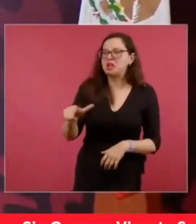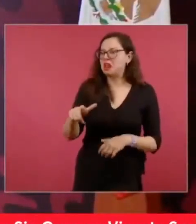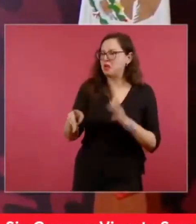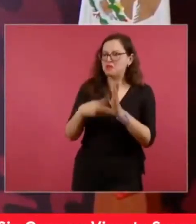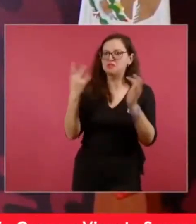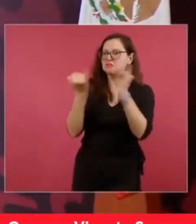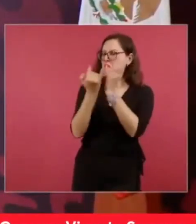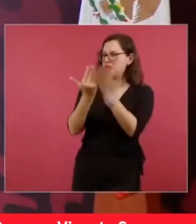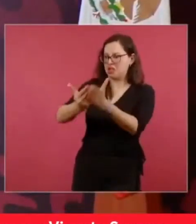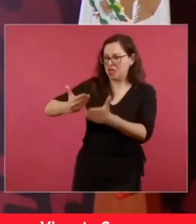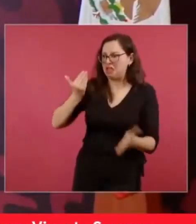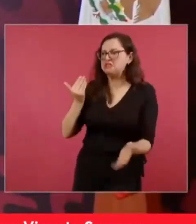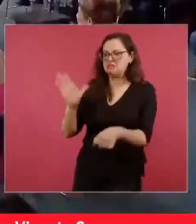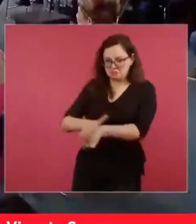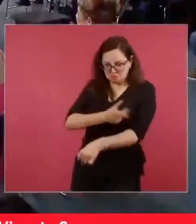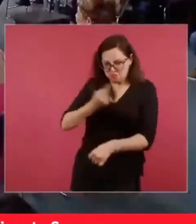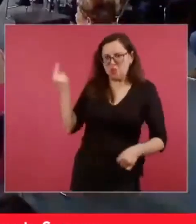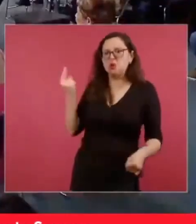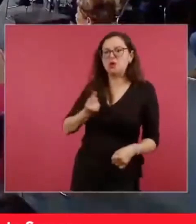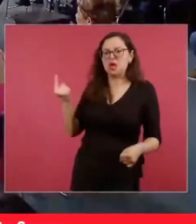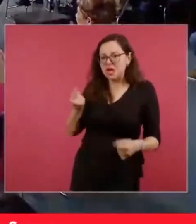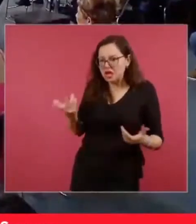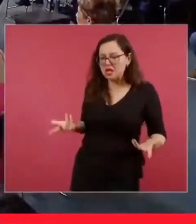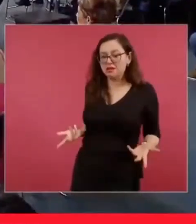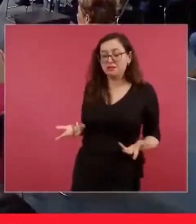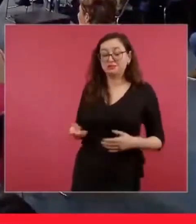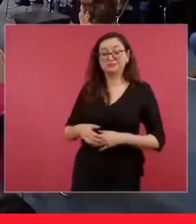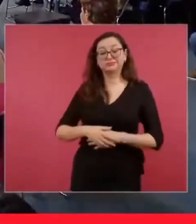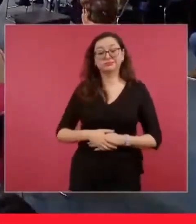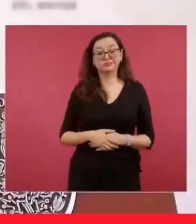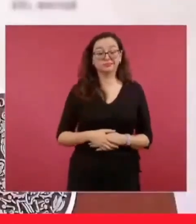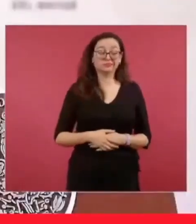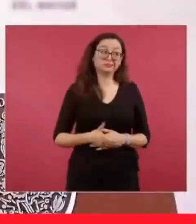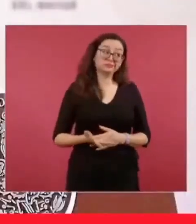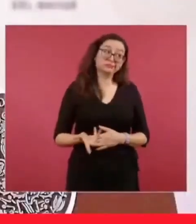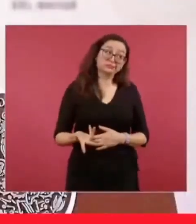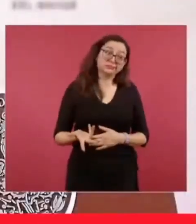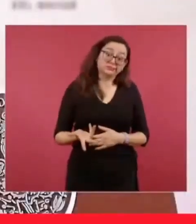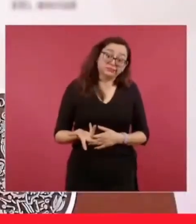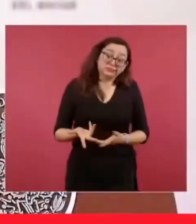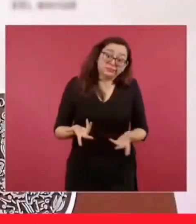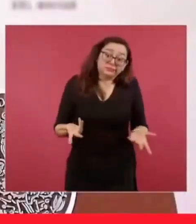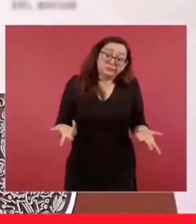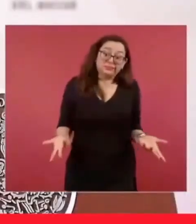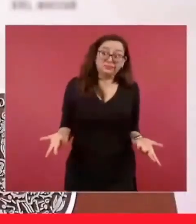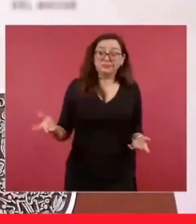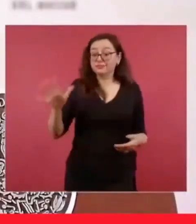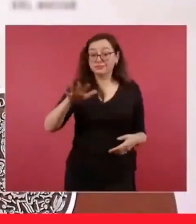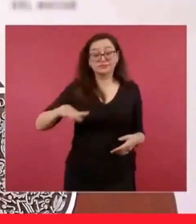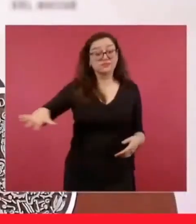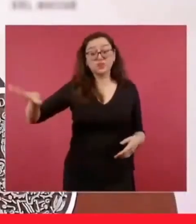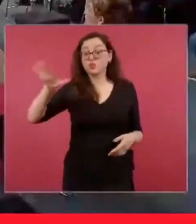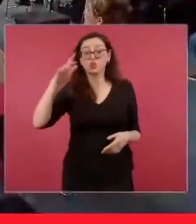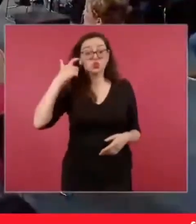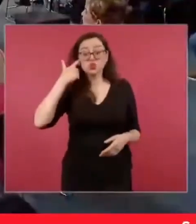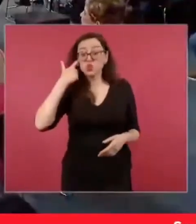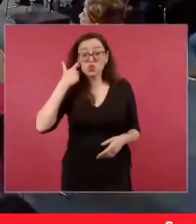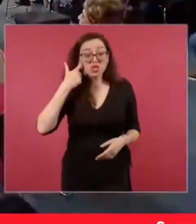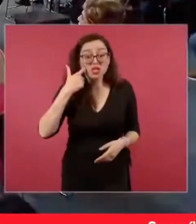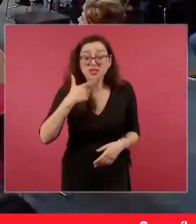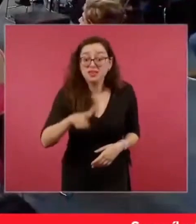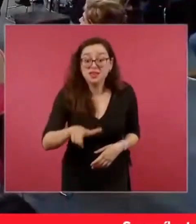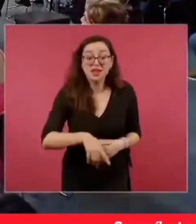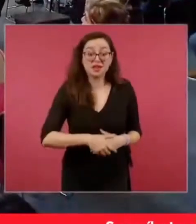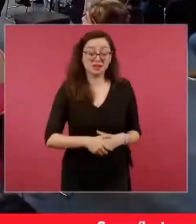ya no quiere Eso ni lo que vamos a ver ahora porque a lo mejor ayer no se vio bien